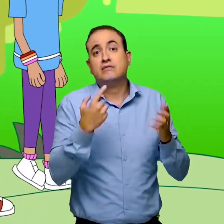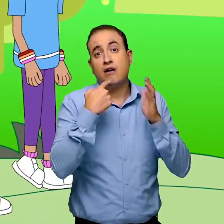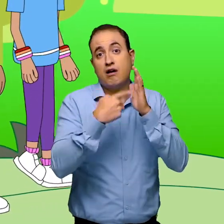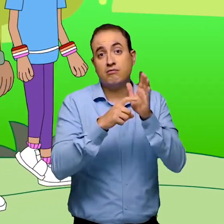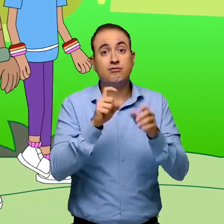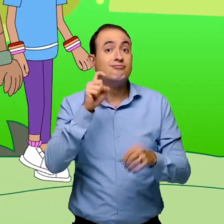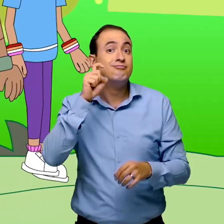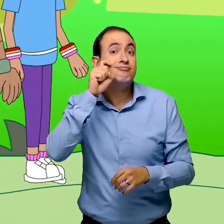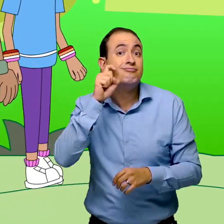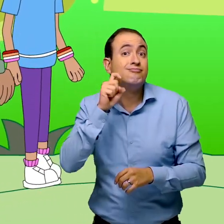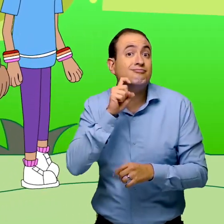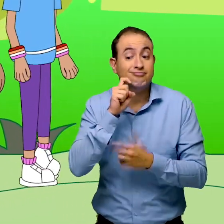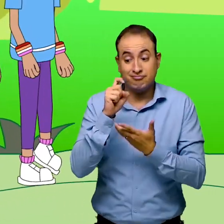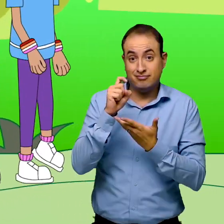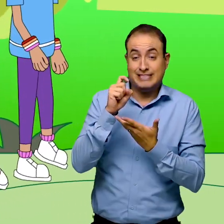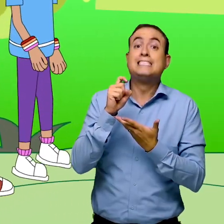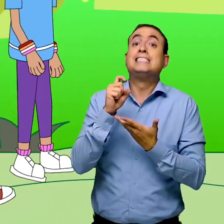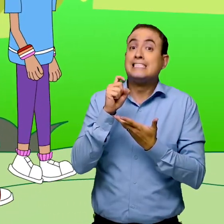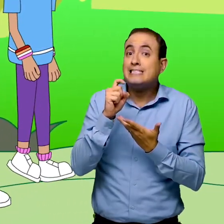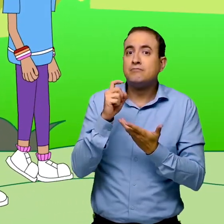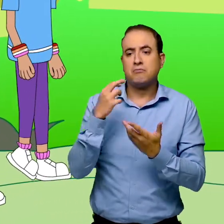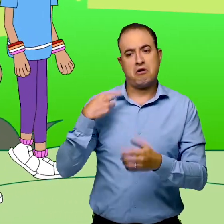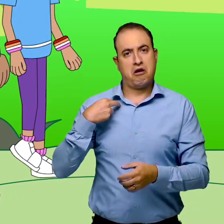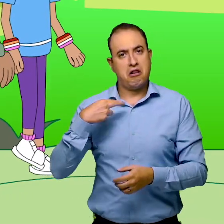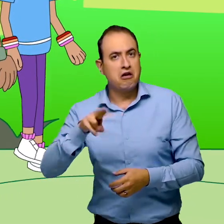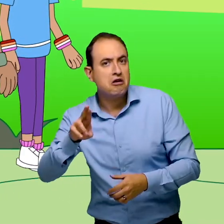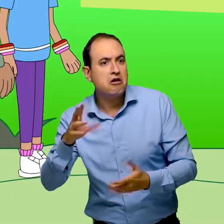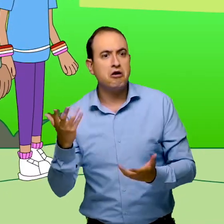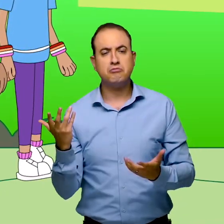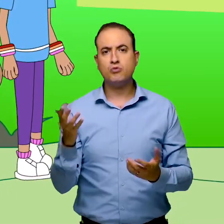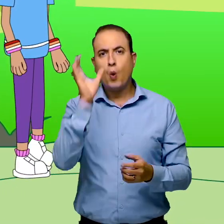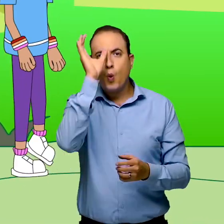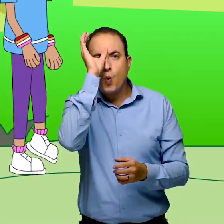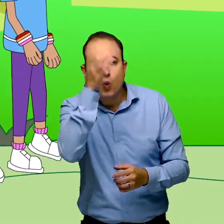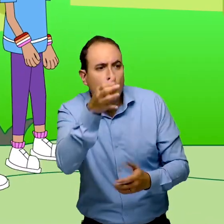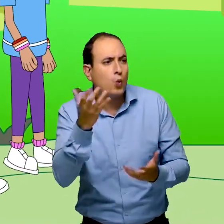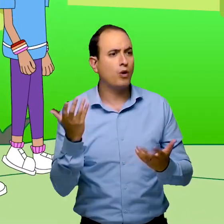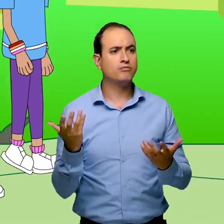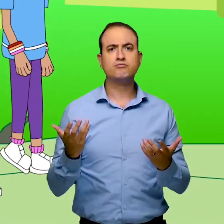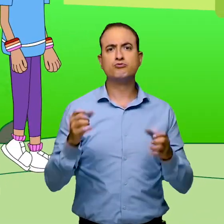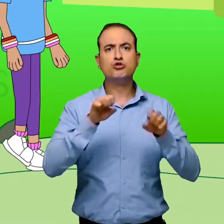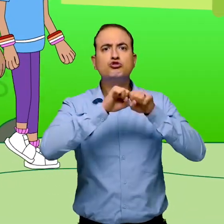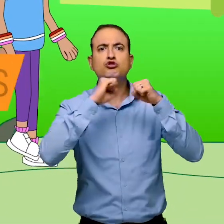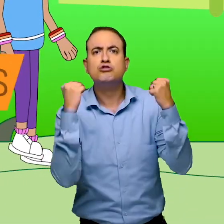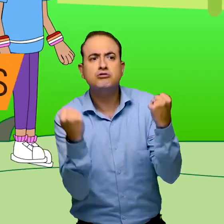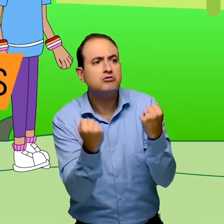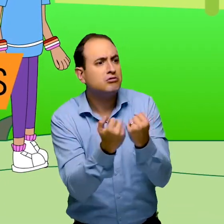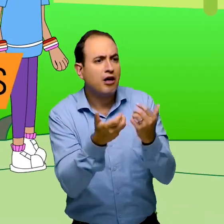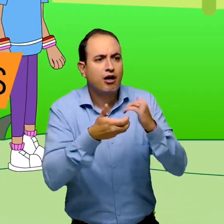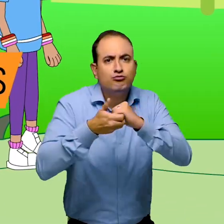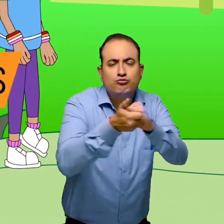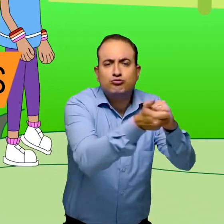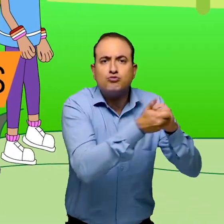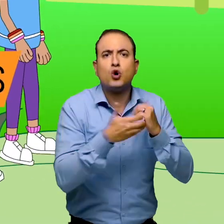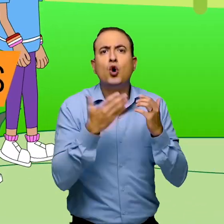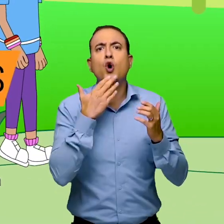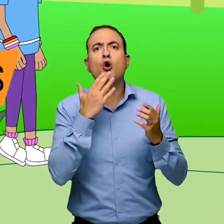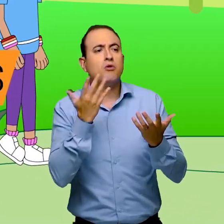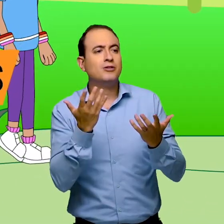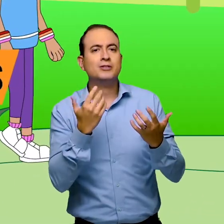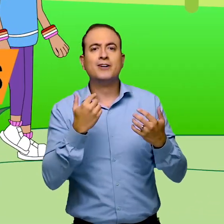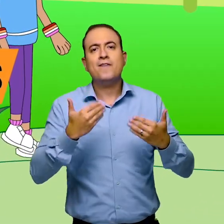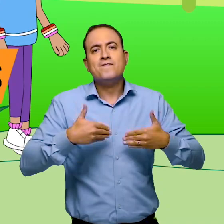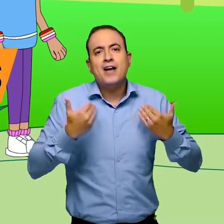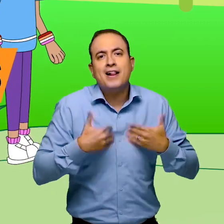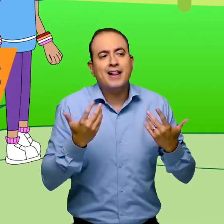Esto también se relaciona con la sexualidad, la cultura dominante, la religión y las normas sociales. Nos dicen cómo debemos